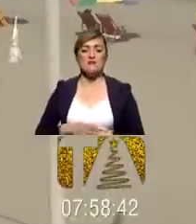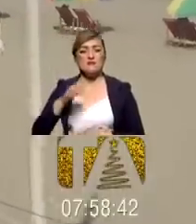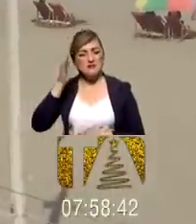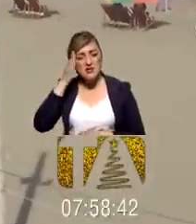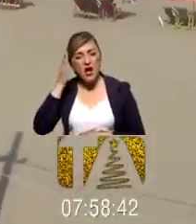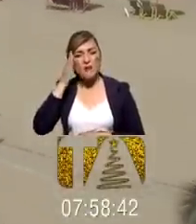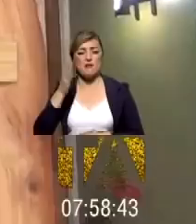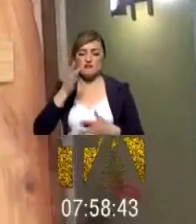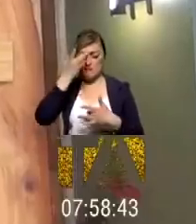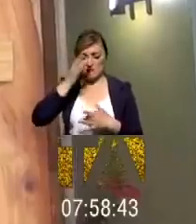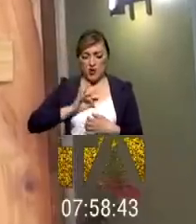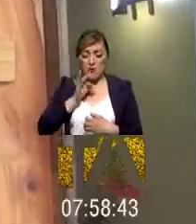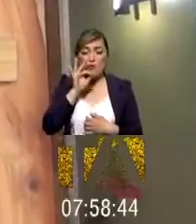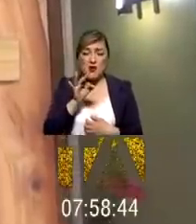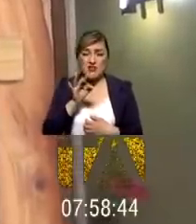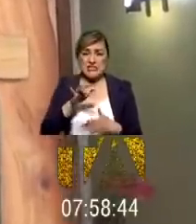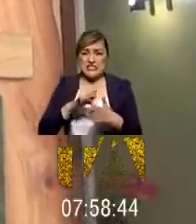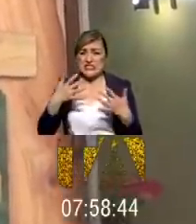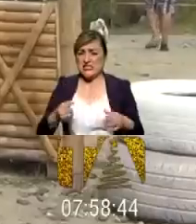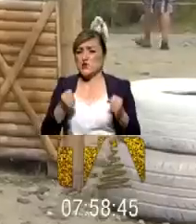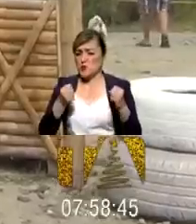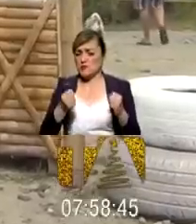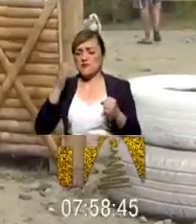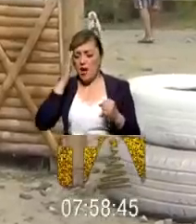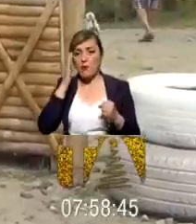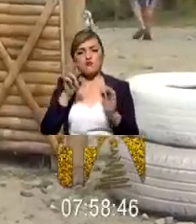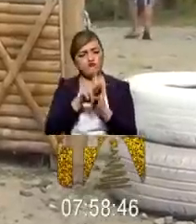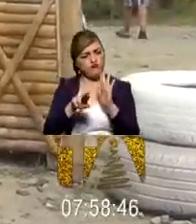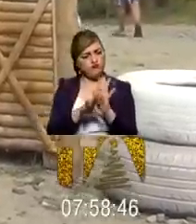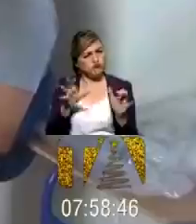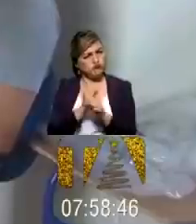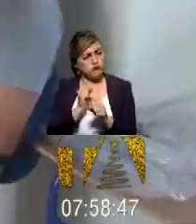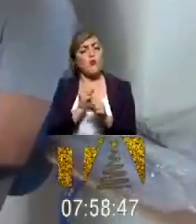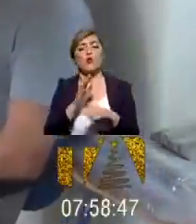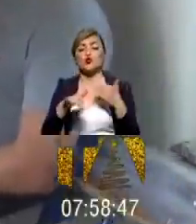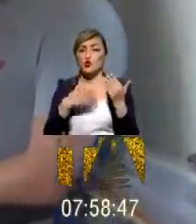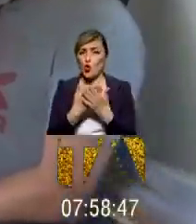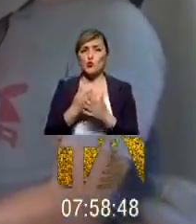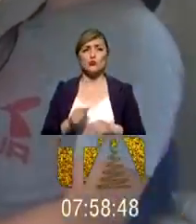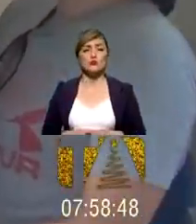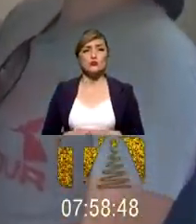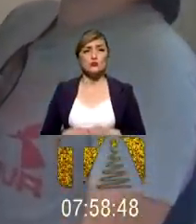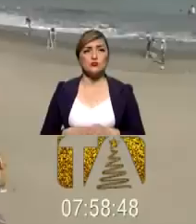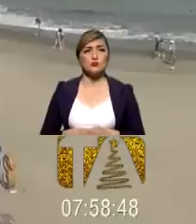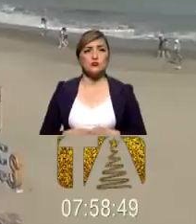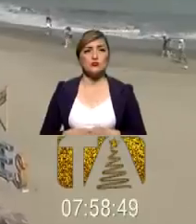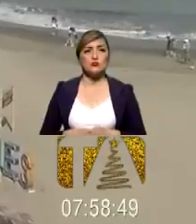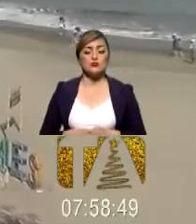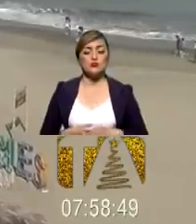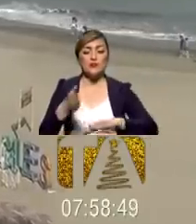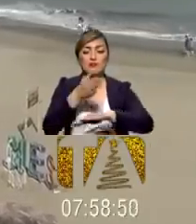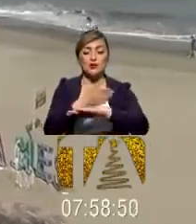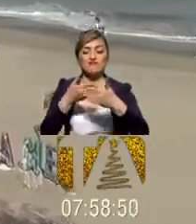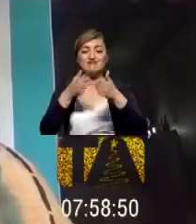ello aseguran estar cumpliendo con todas las disposiciones y medidas para prevenir nuevos contagios. Esto desde que se